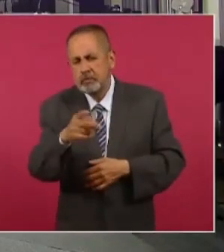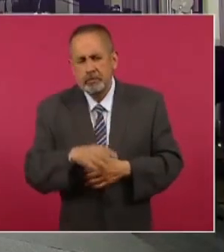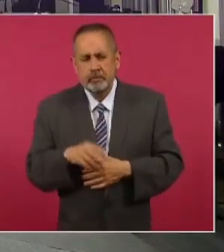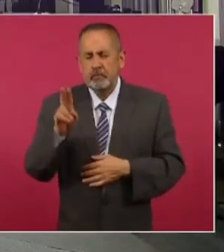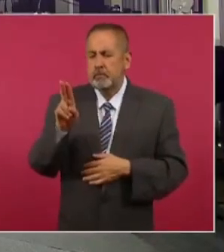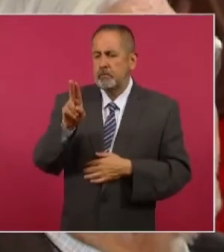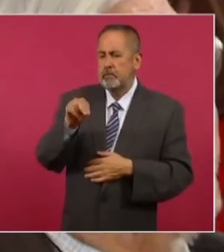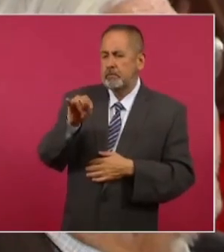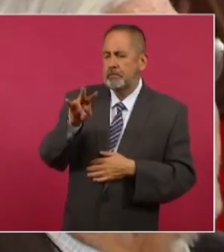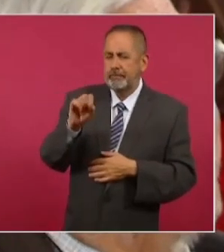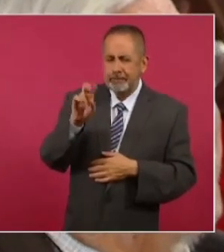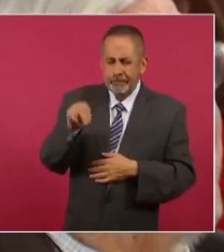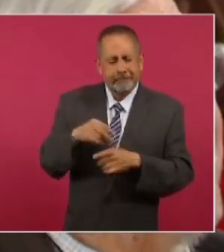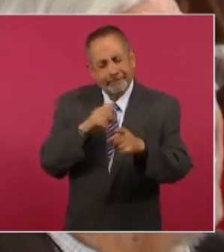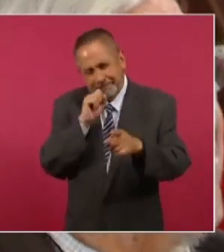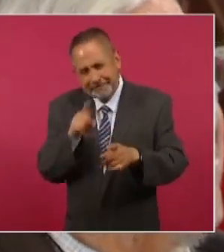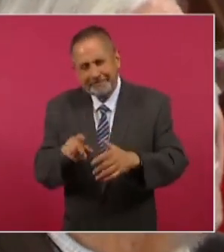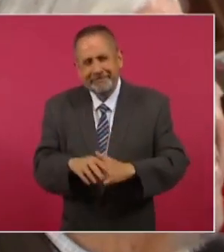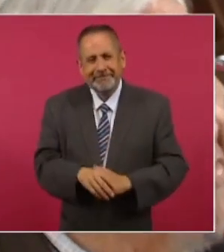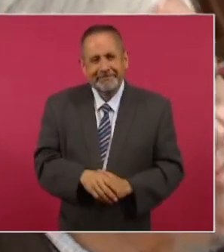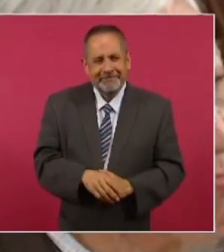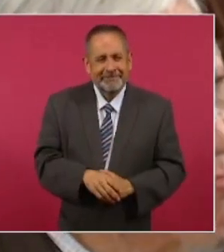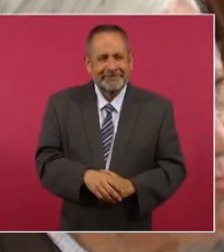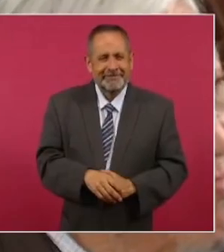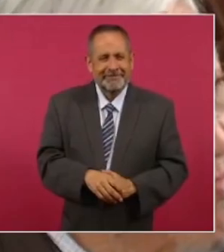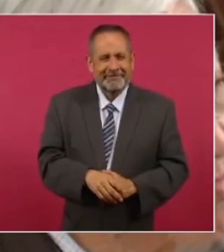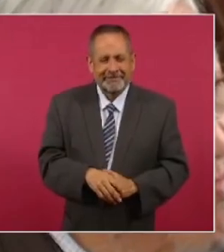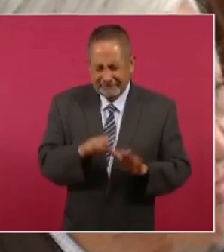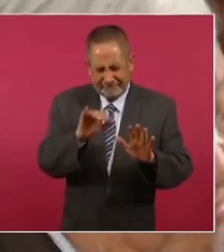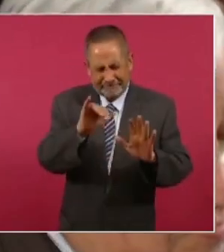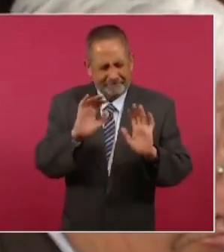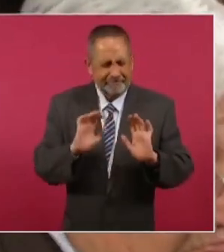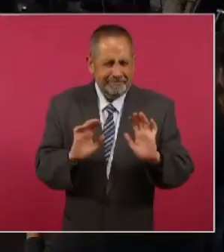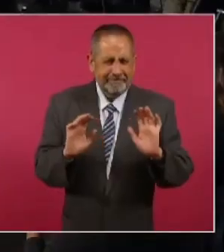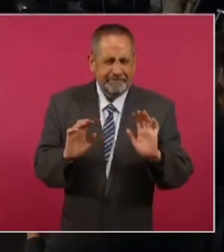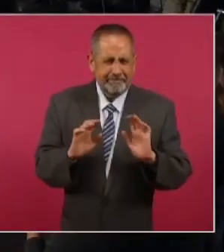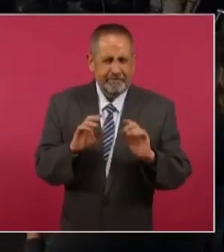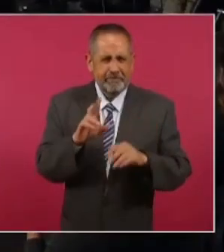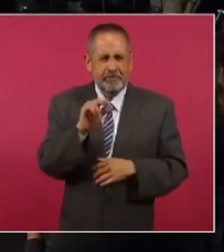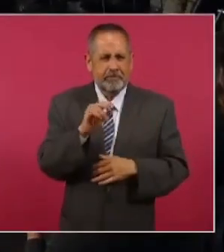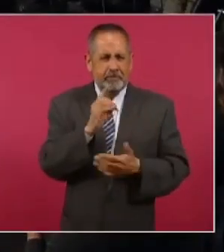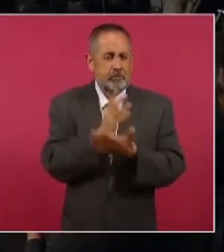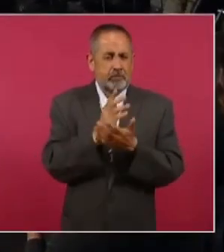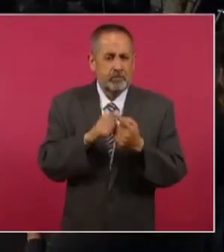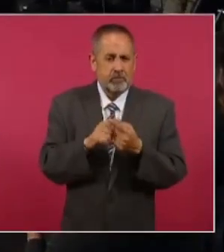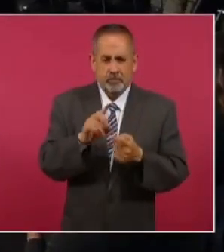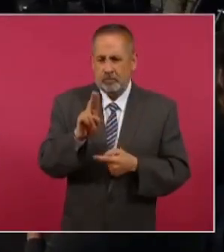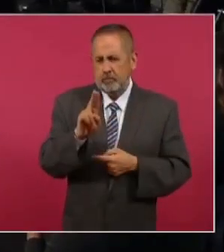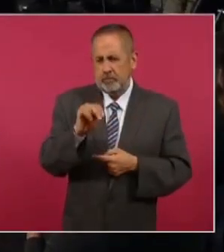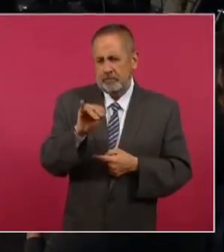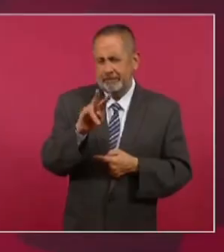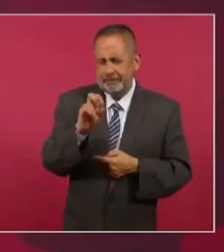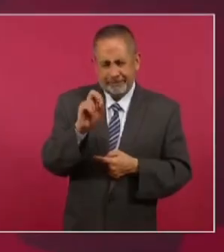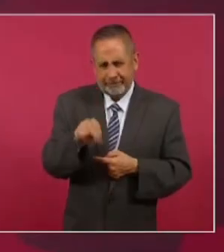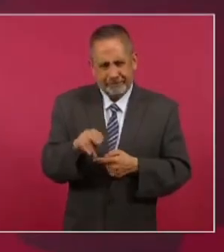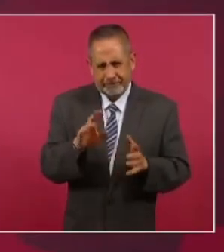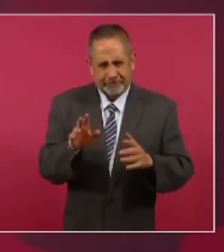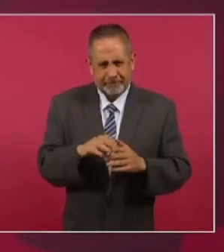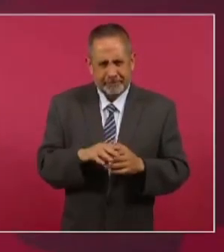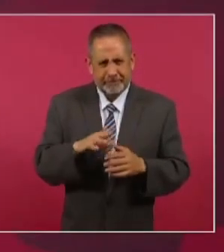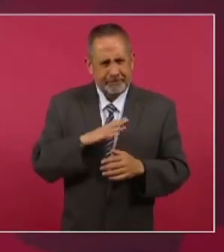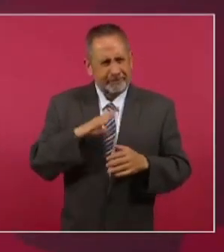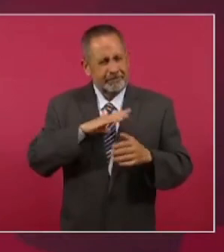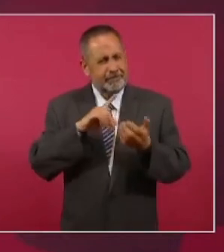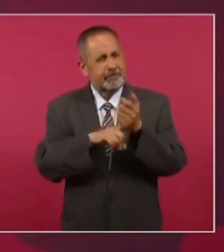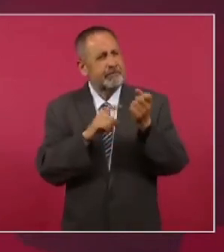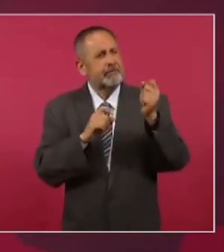Univisión también este sí pero no sólo esta televisora allá